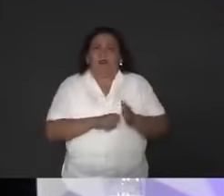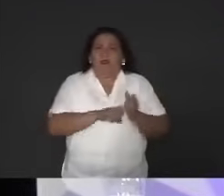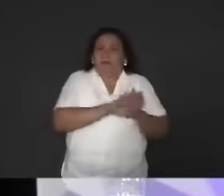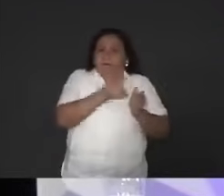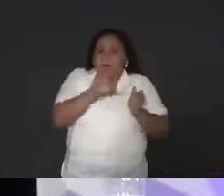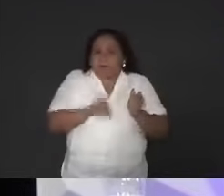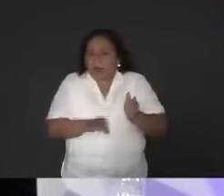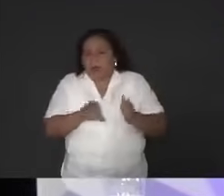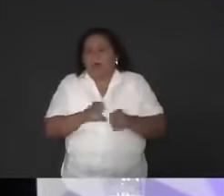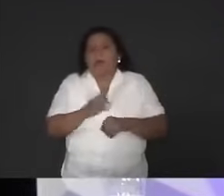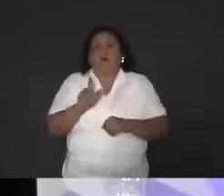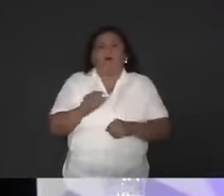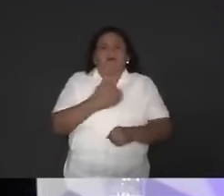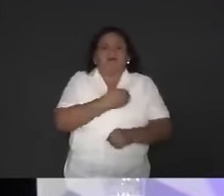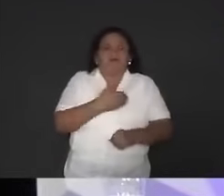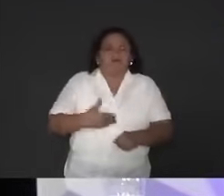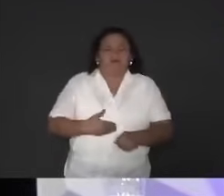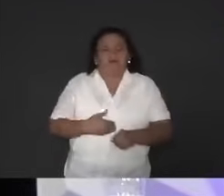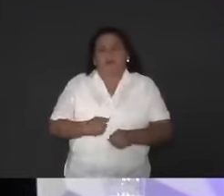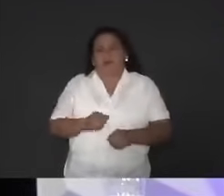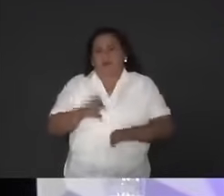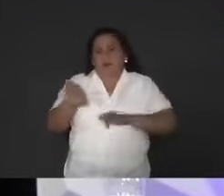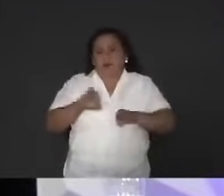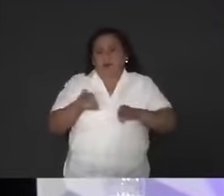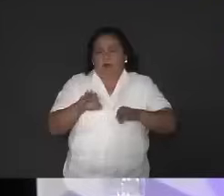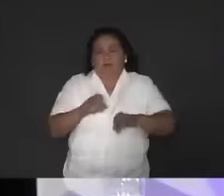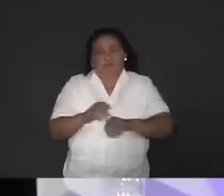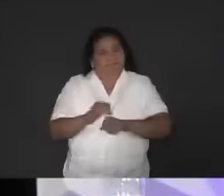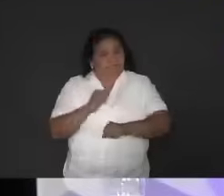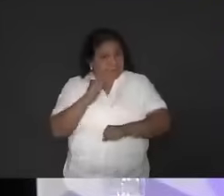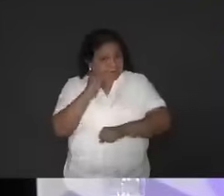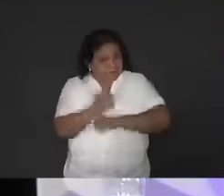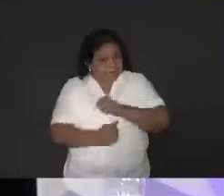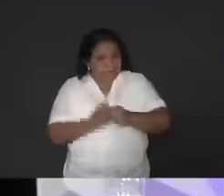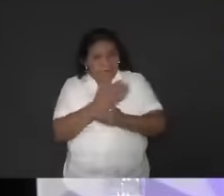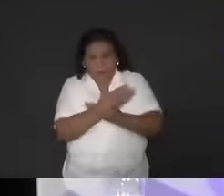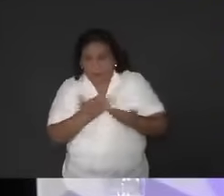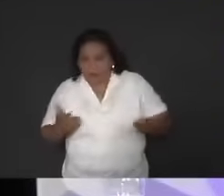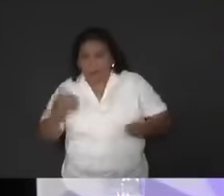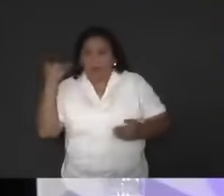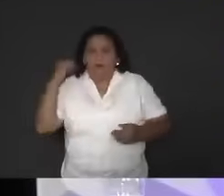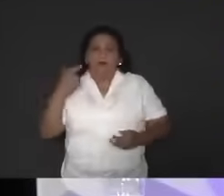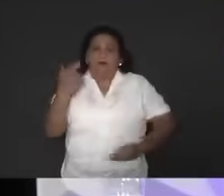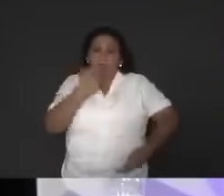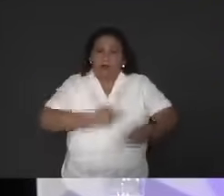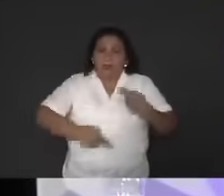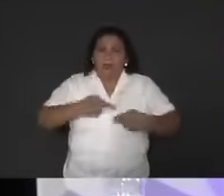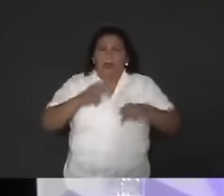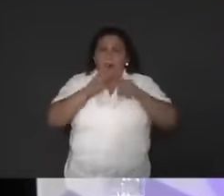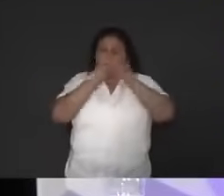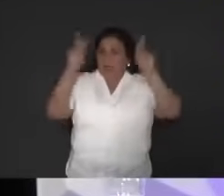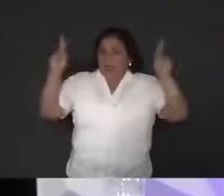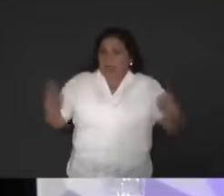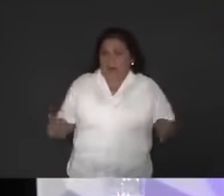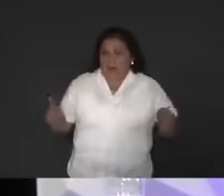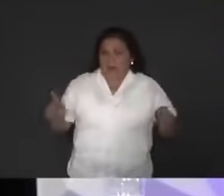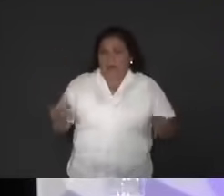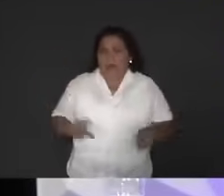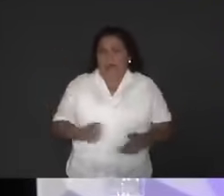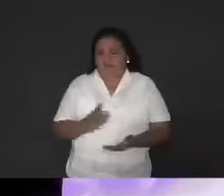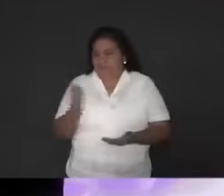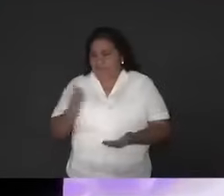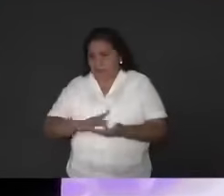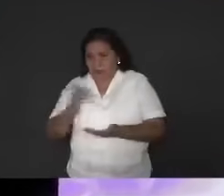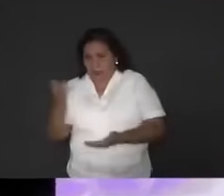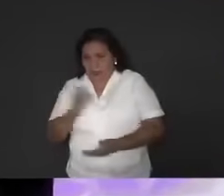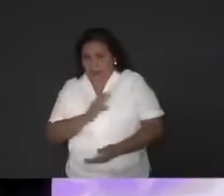vamos a trabajar los próximos 6 años en Yucatán haciendo que el pueblo regrese al Palacio de Gobierno. Gracias, candidato. Le